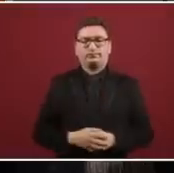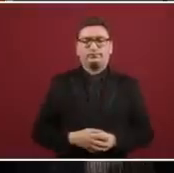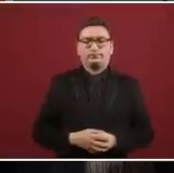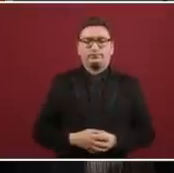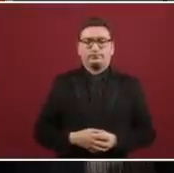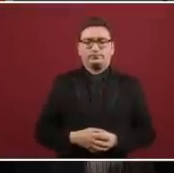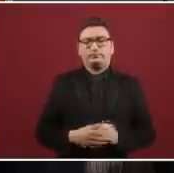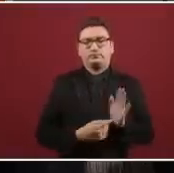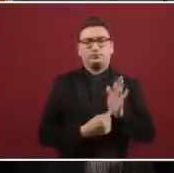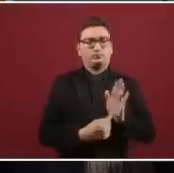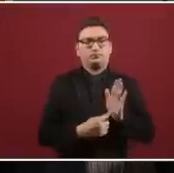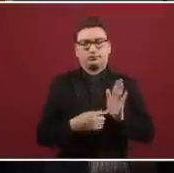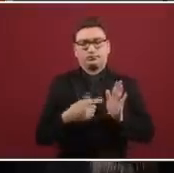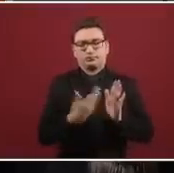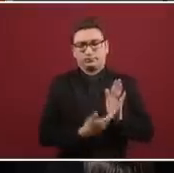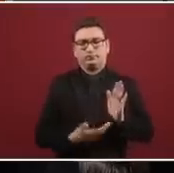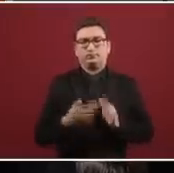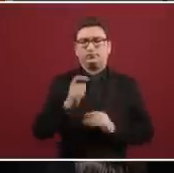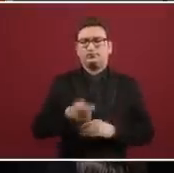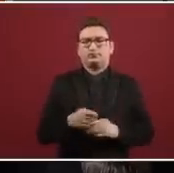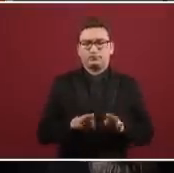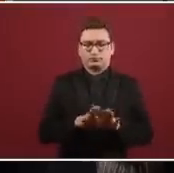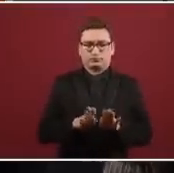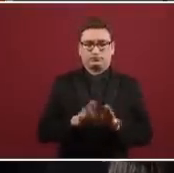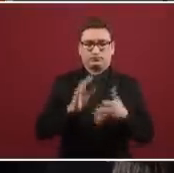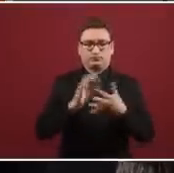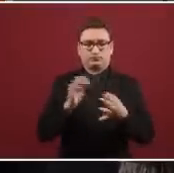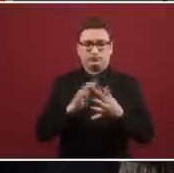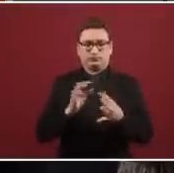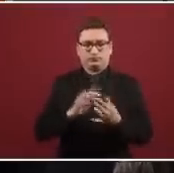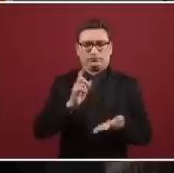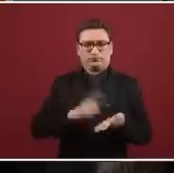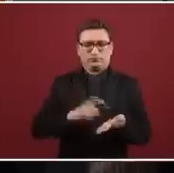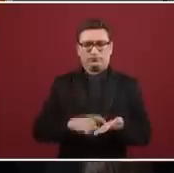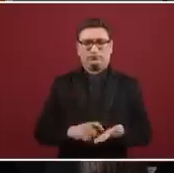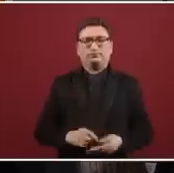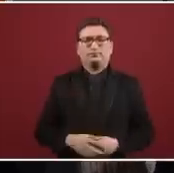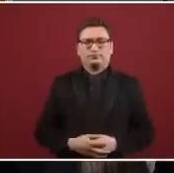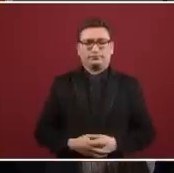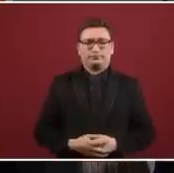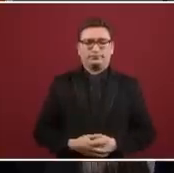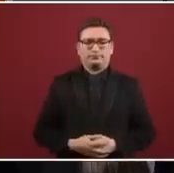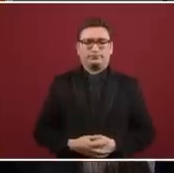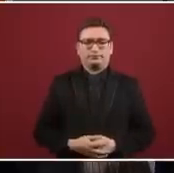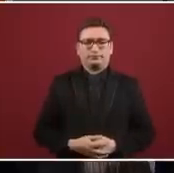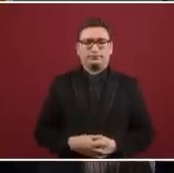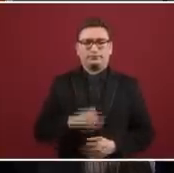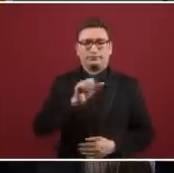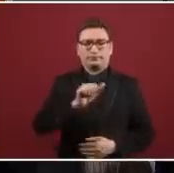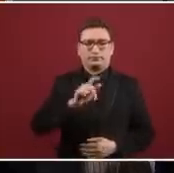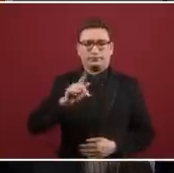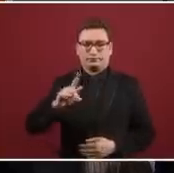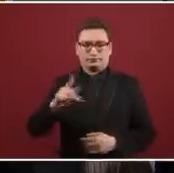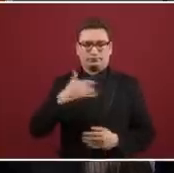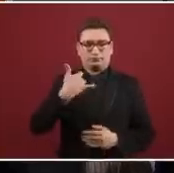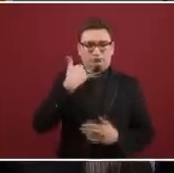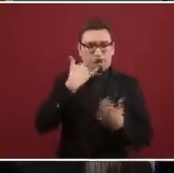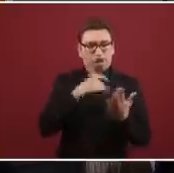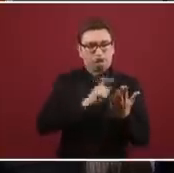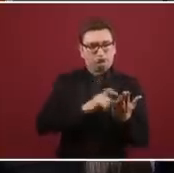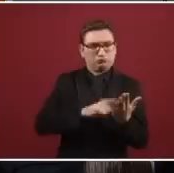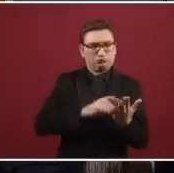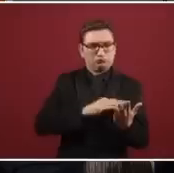quiero platicar un poquito cómo funciona esta app. Es una app que tiene